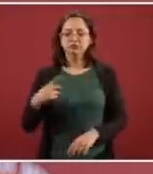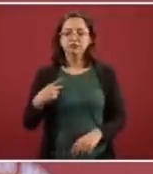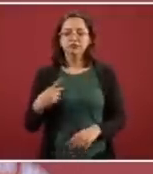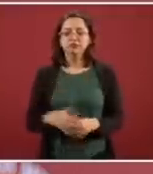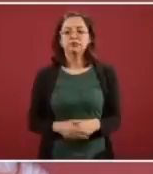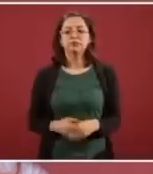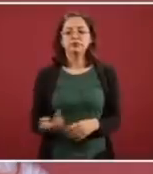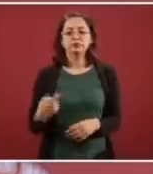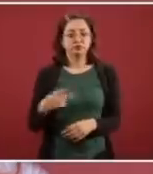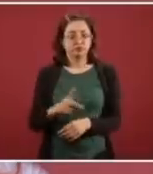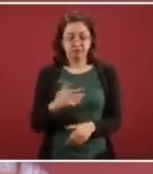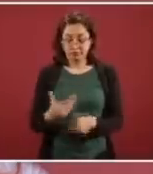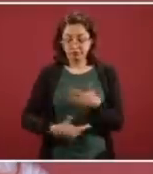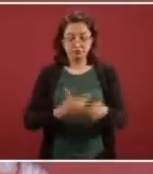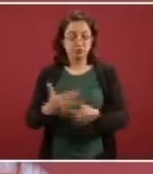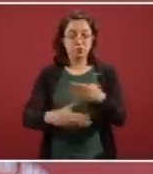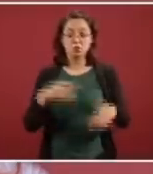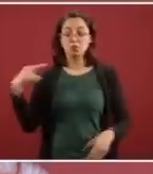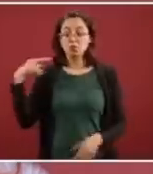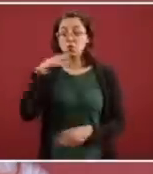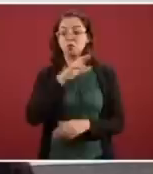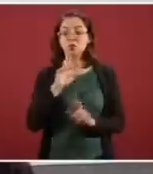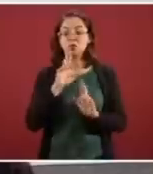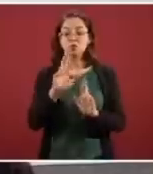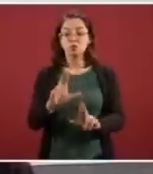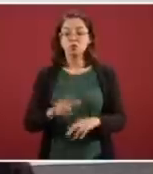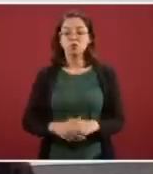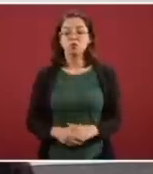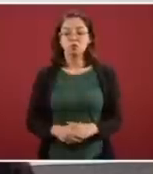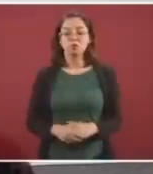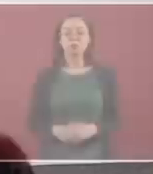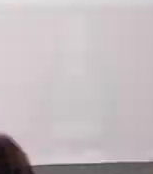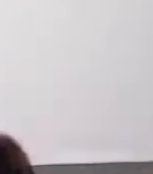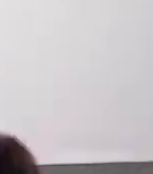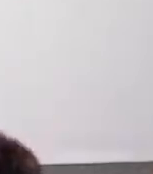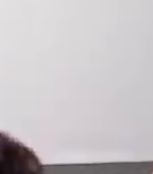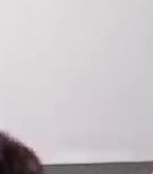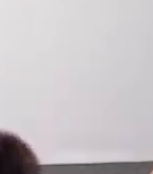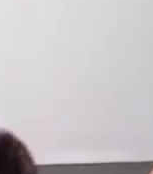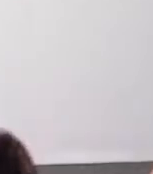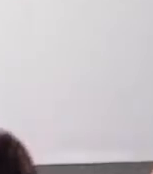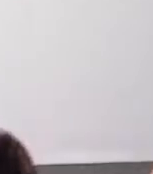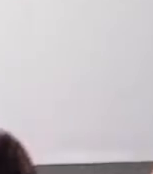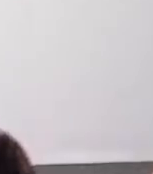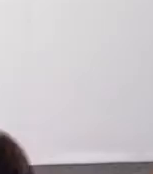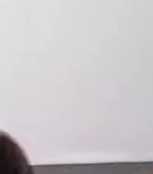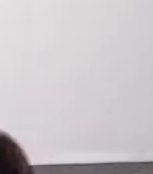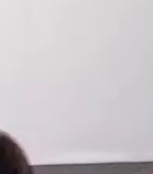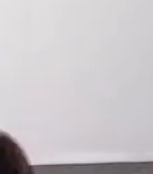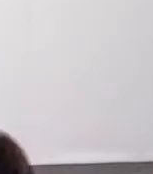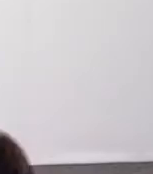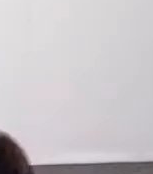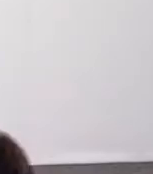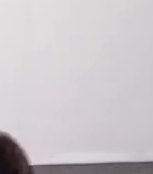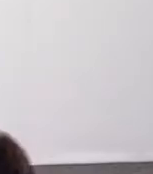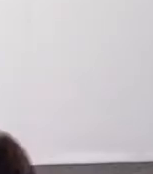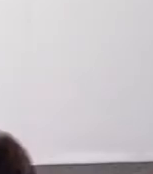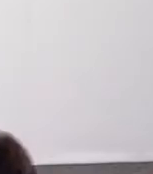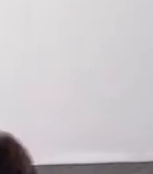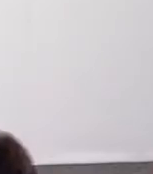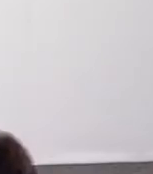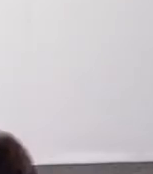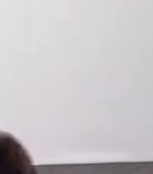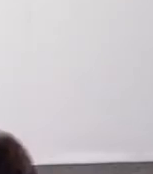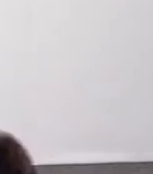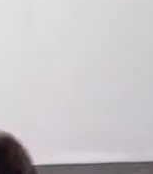pero ya vamos a resolver y vamos bien y hay buen ánimo, o sea, hay disposición de todos